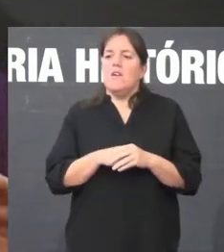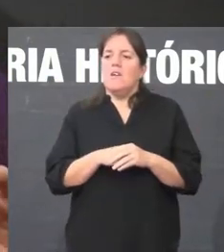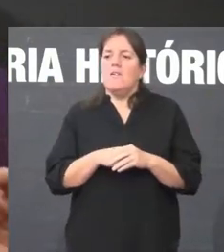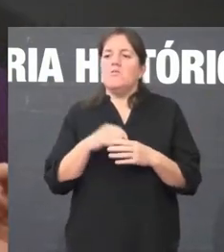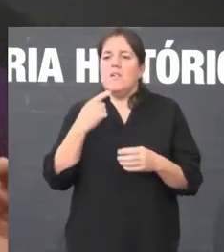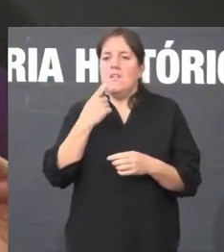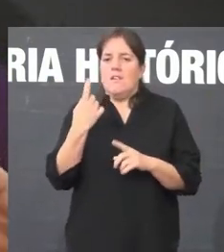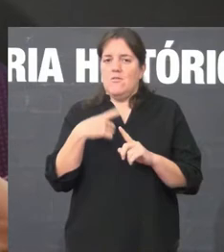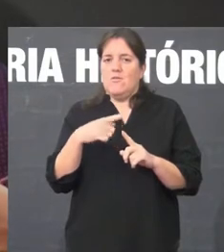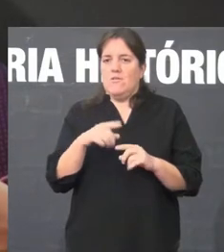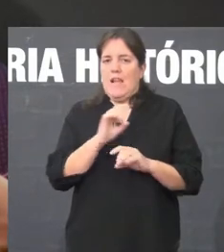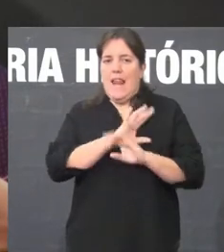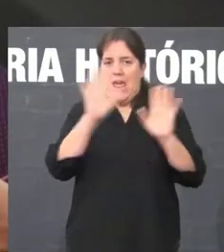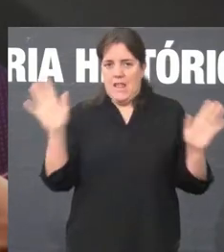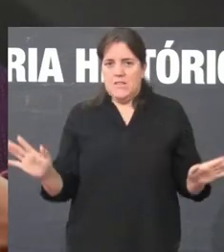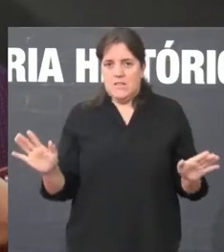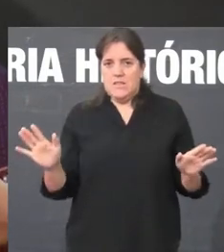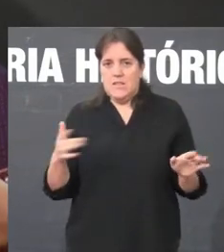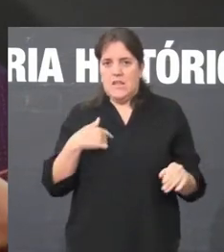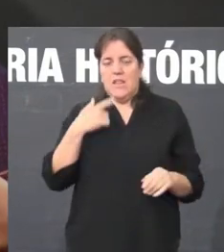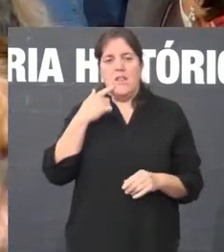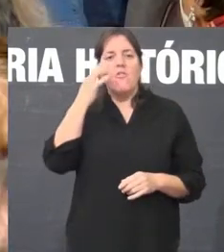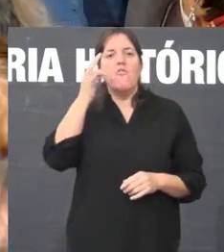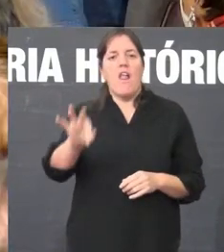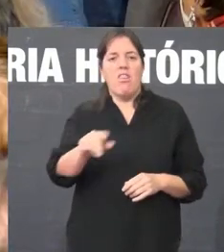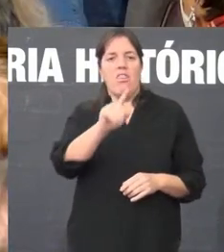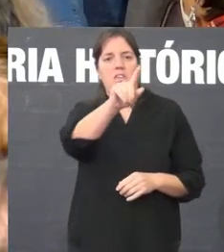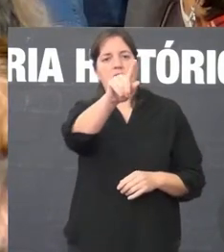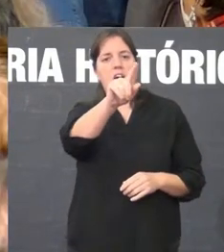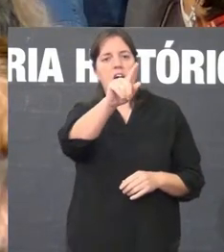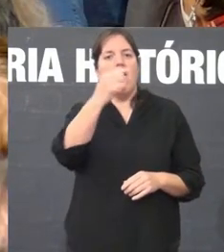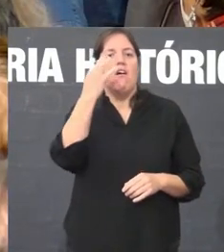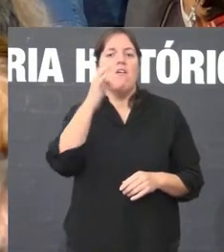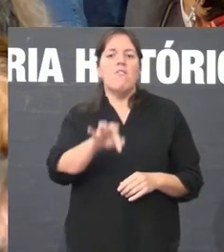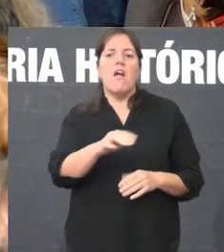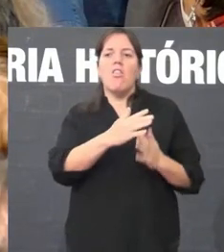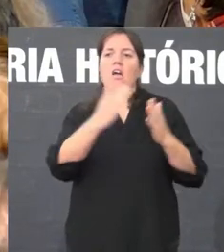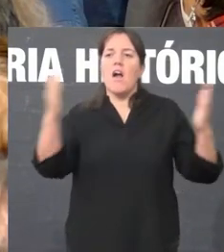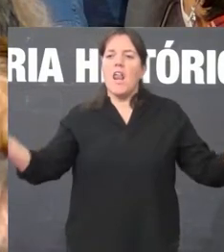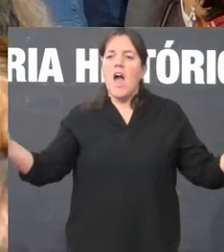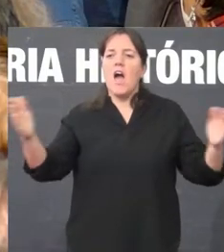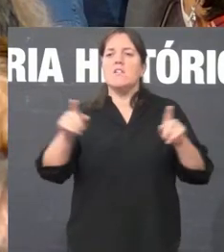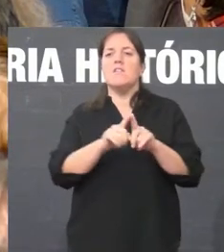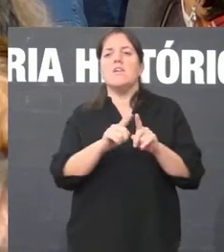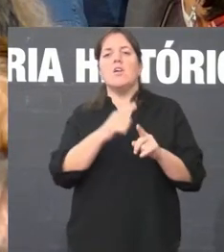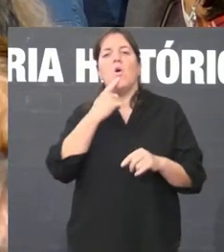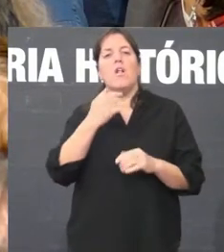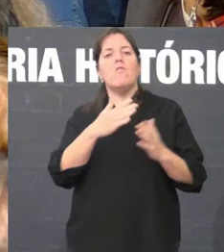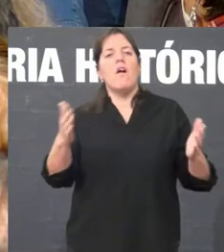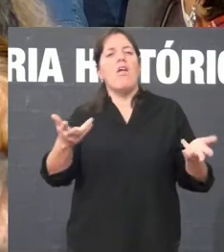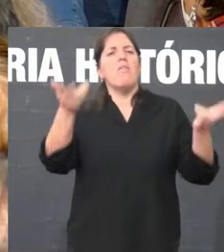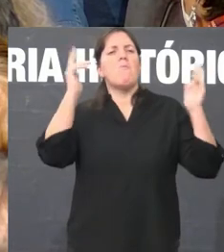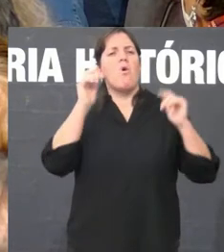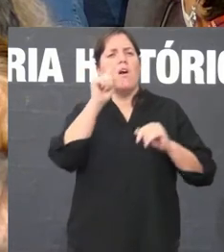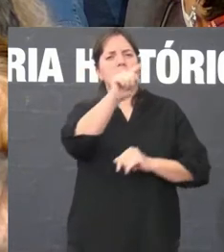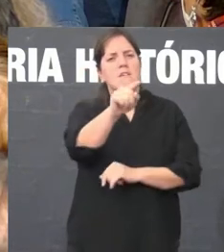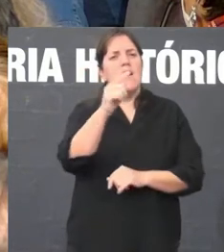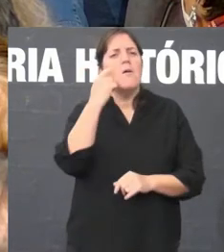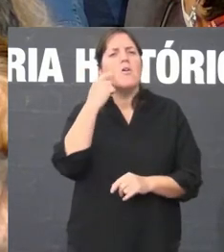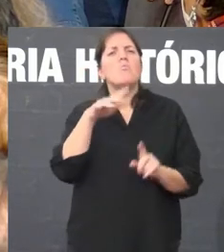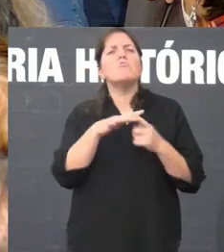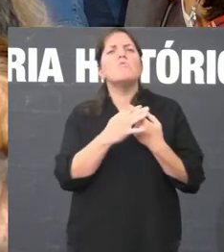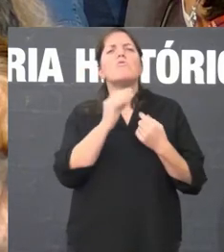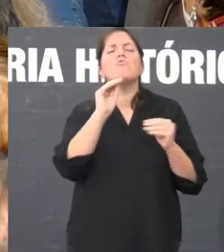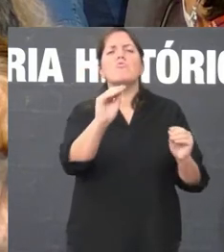son, Francia, la gran Francia, la gran demócrata Francia. A ver cómo estamos allí,